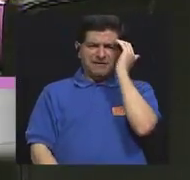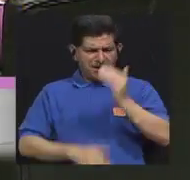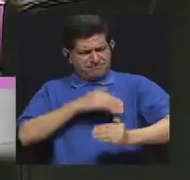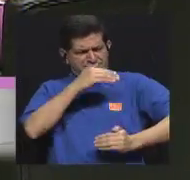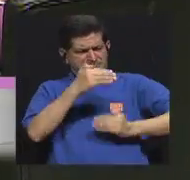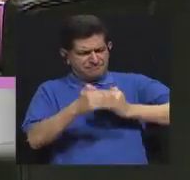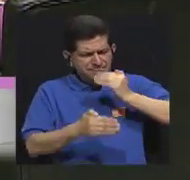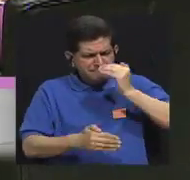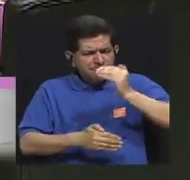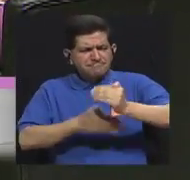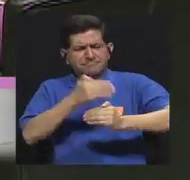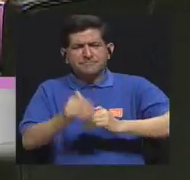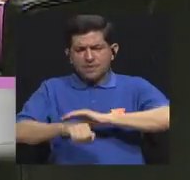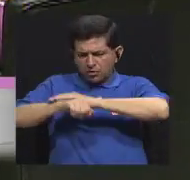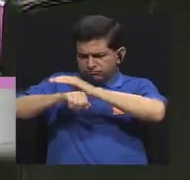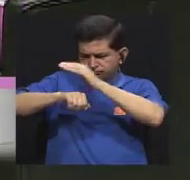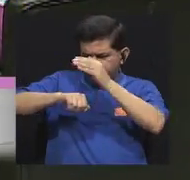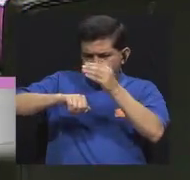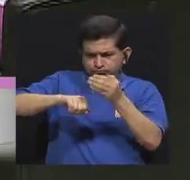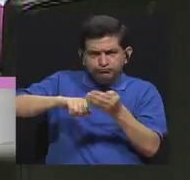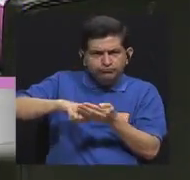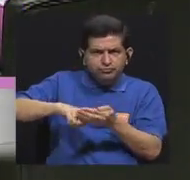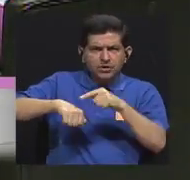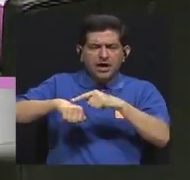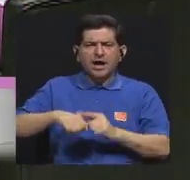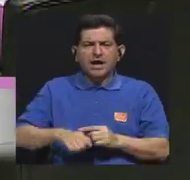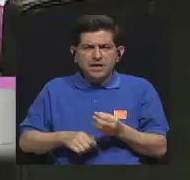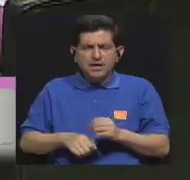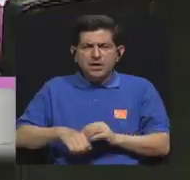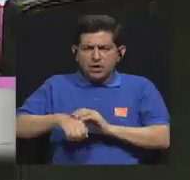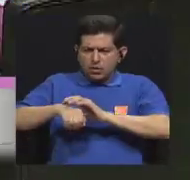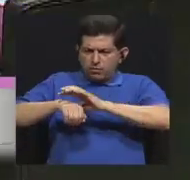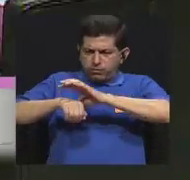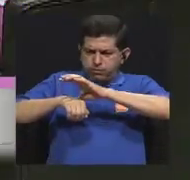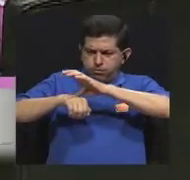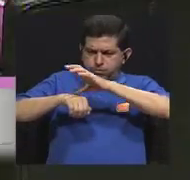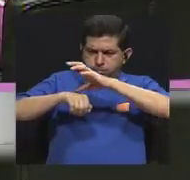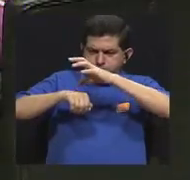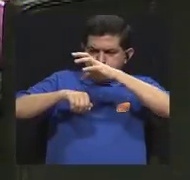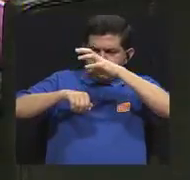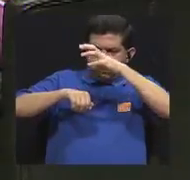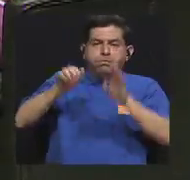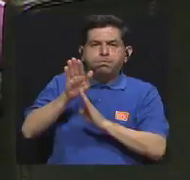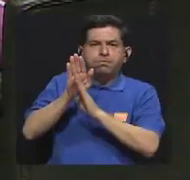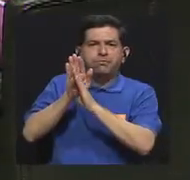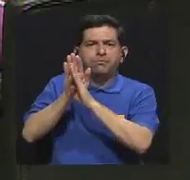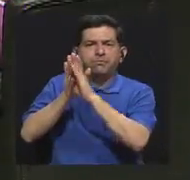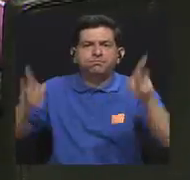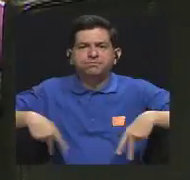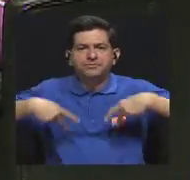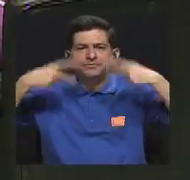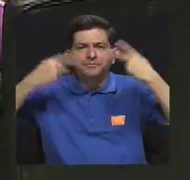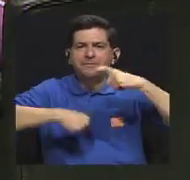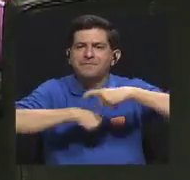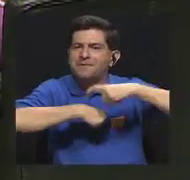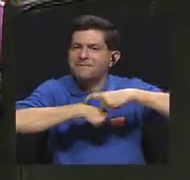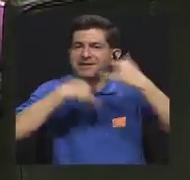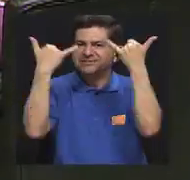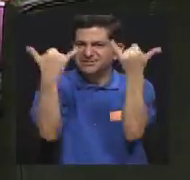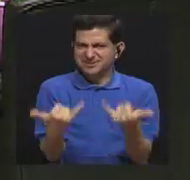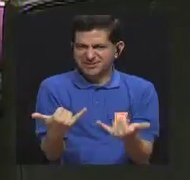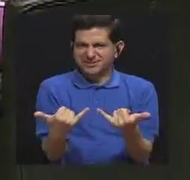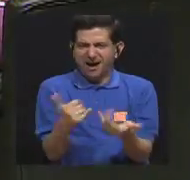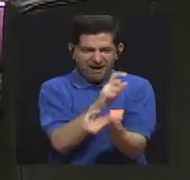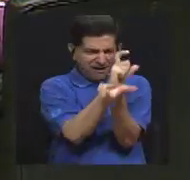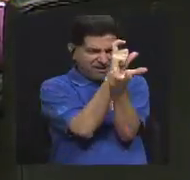su proceso, ¿verdad? Donde el bebé empieza a germinar, a desarrollarse la vida. Desde ese momento que